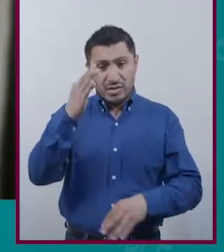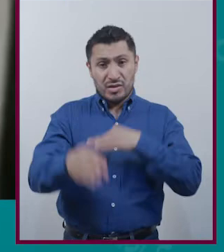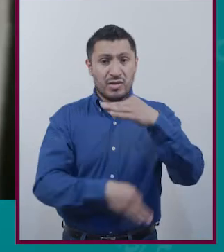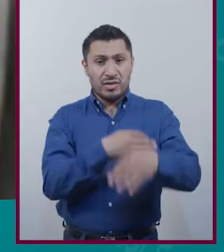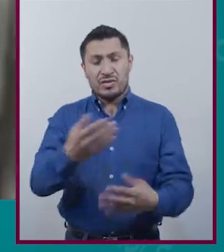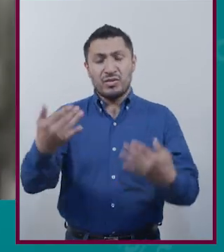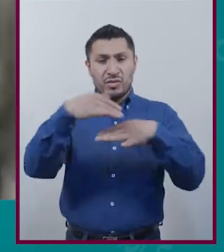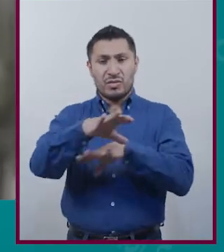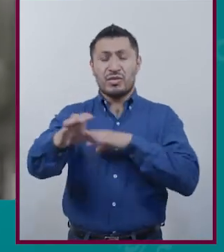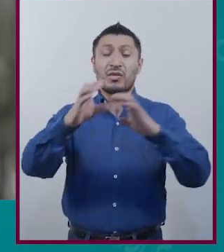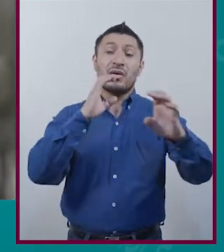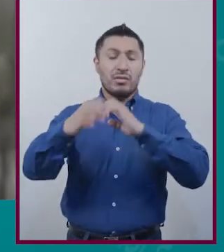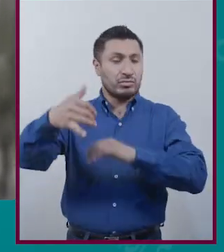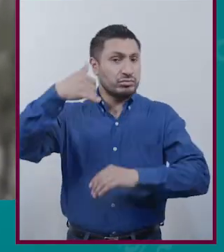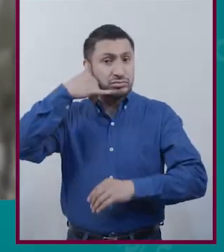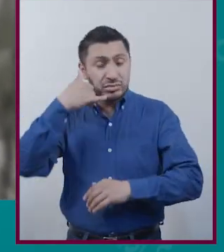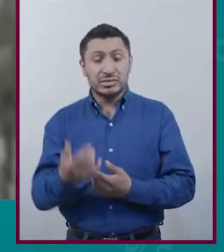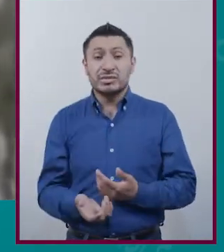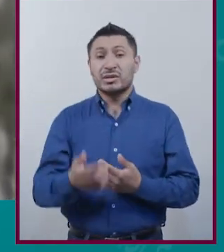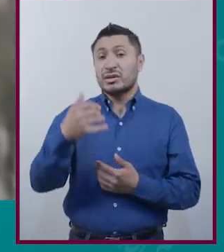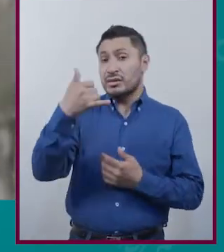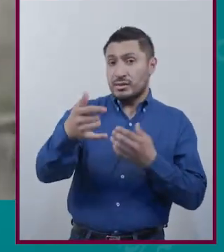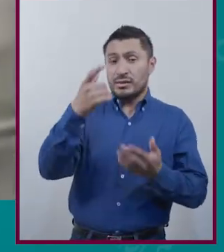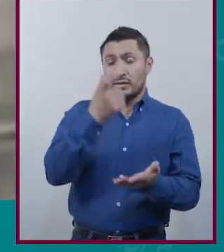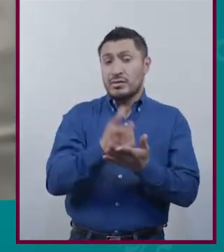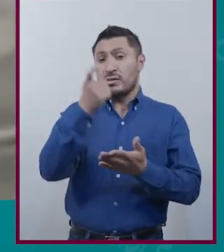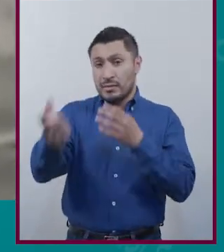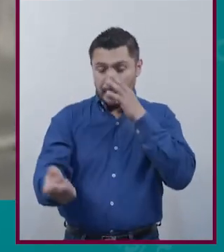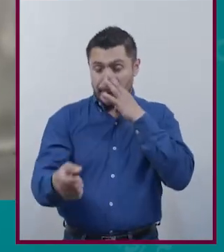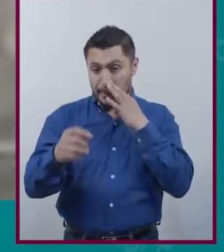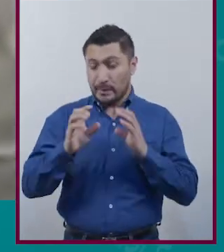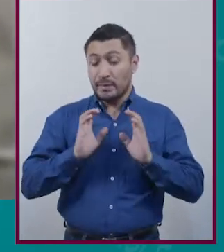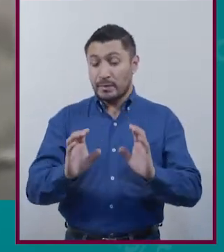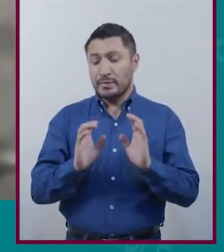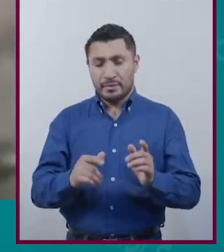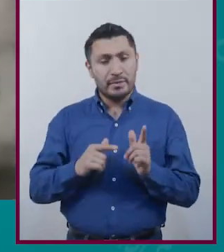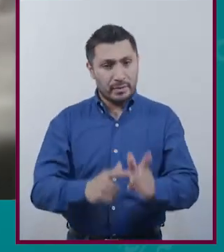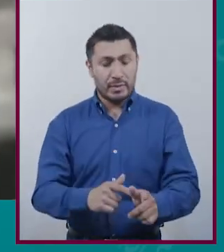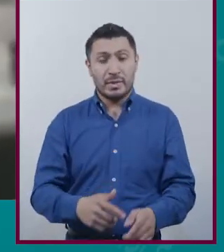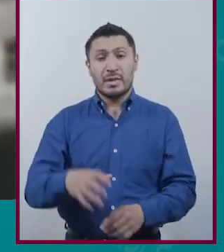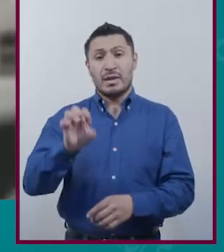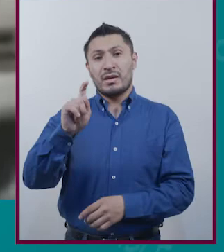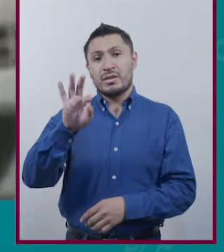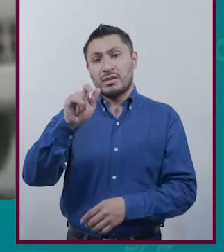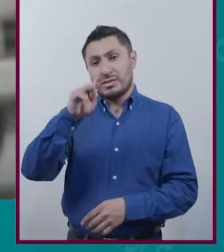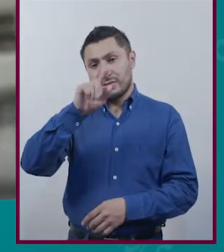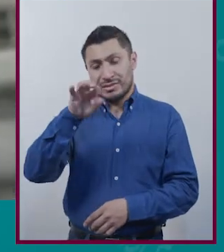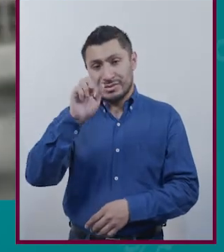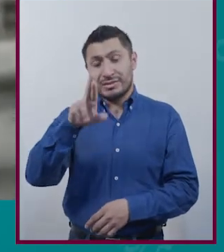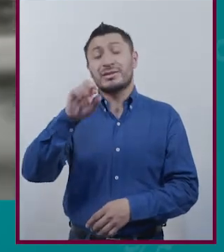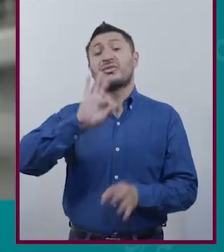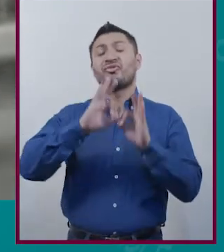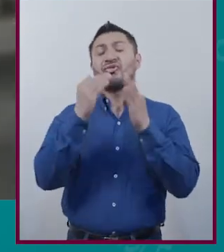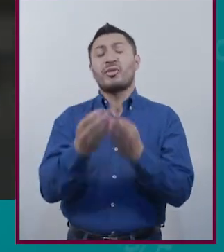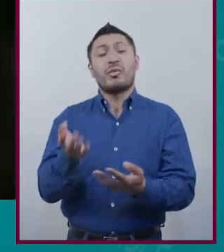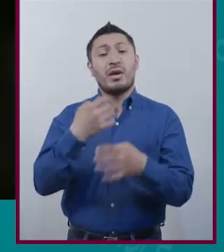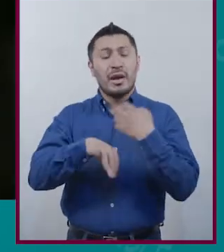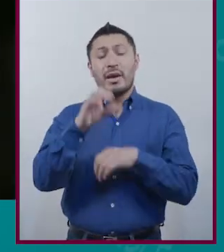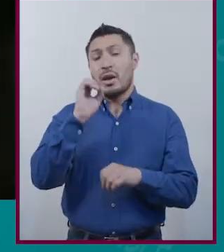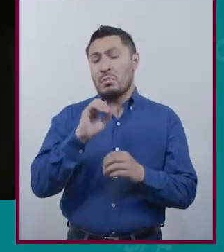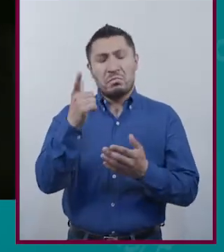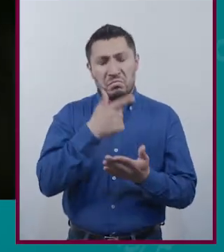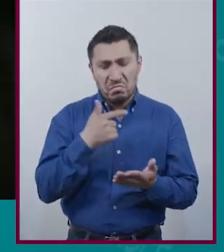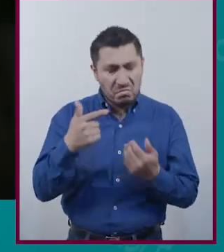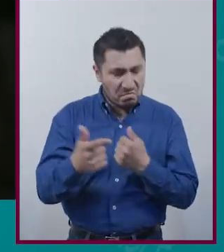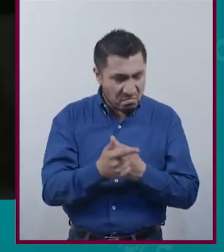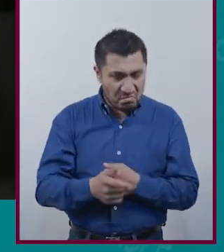las telecomunicaciones y era quien pagaba su mantenimiento. Estatizar es el proceso por el cual una empresa o sector